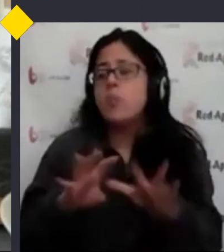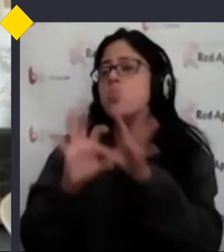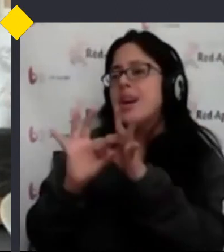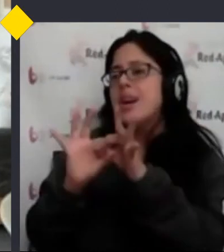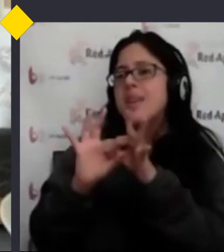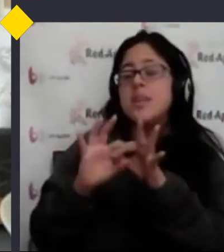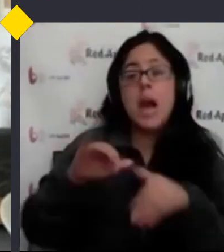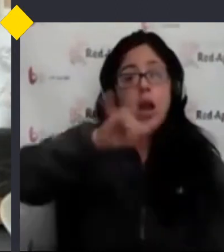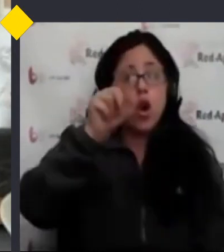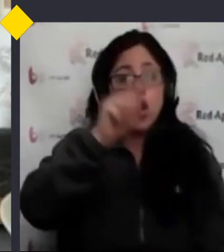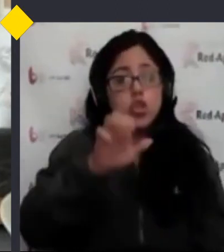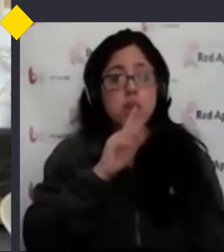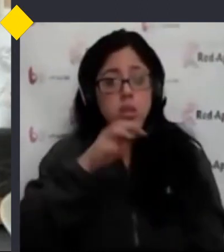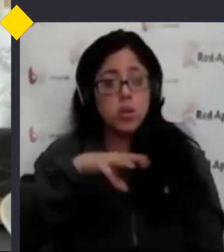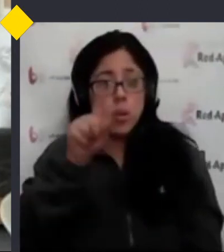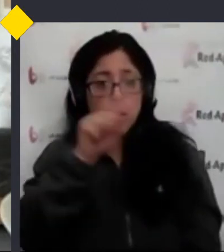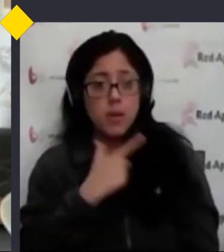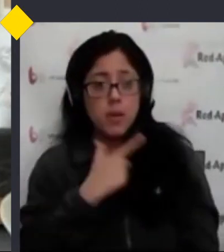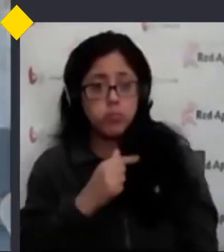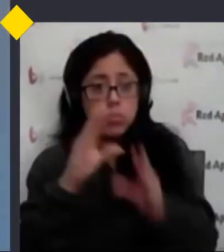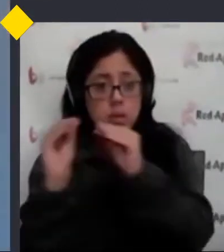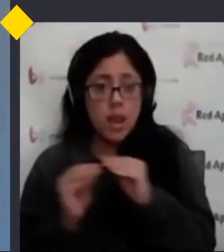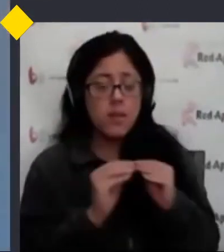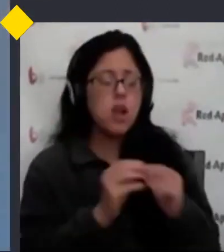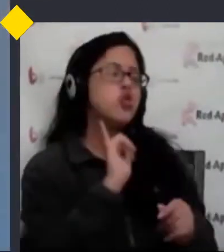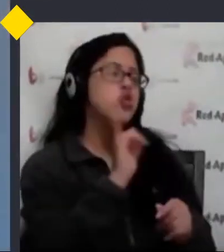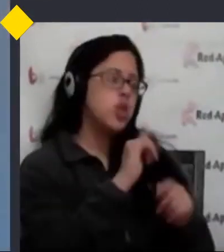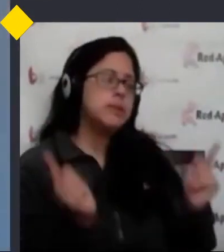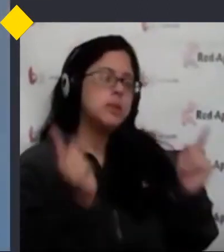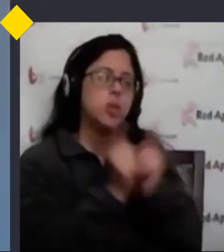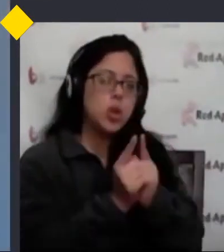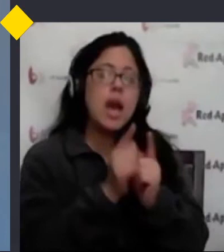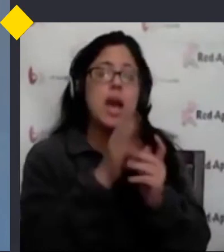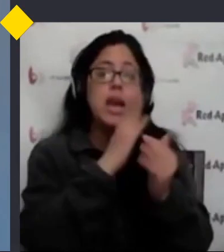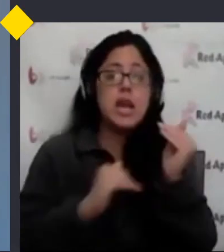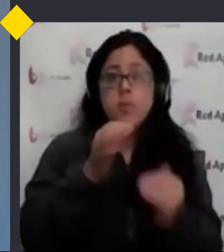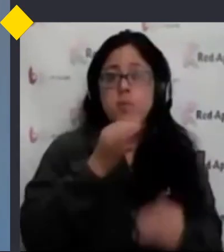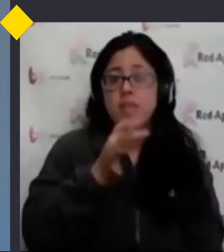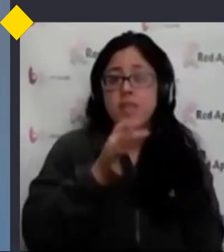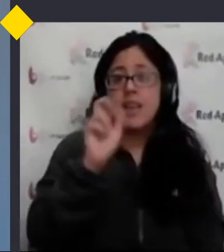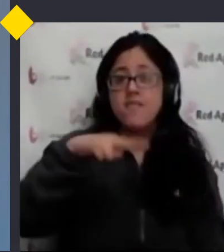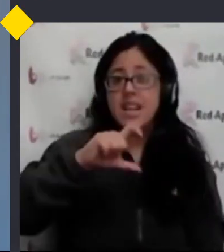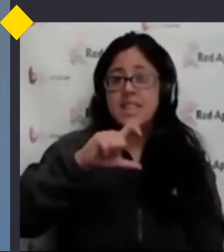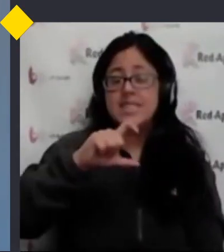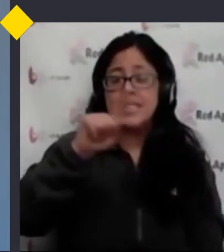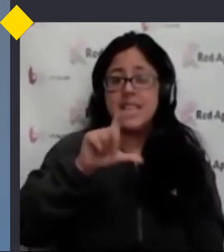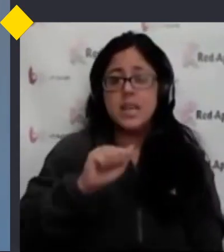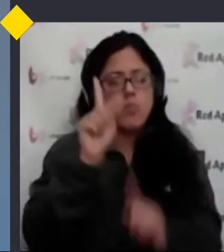también aportar. Y algo pequeño que, así como, bueno, lo que dice Francisca, hay ciertas pistas que nos pueden orientar hacia el